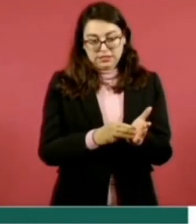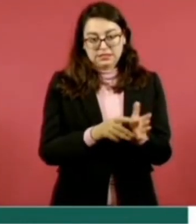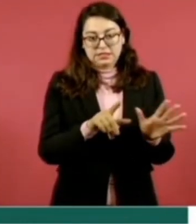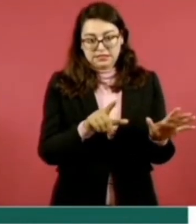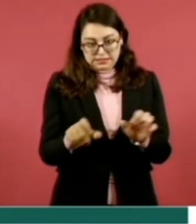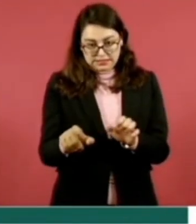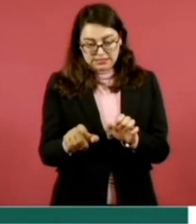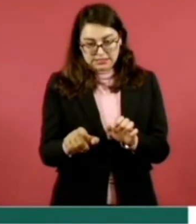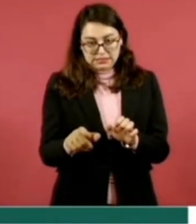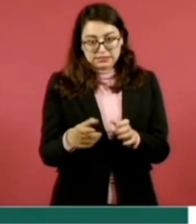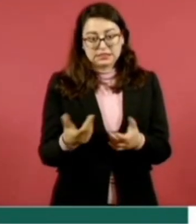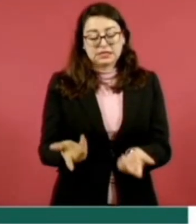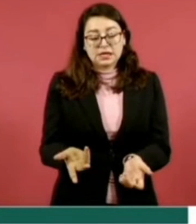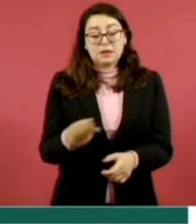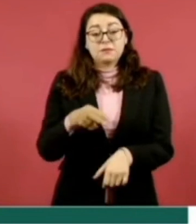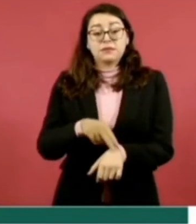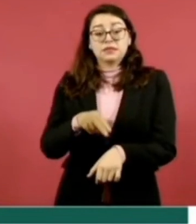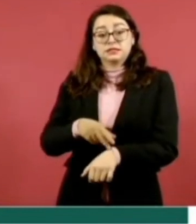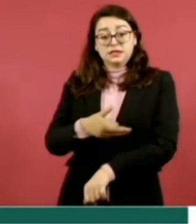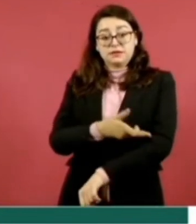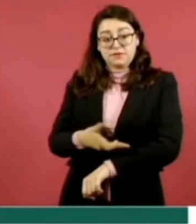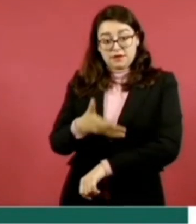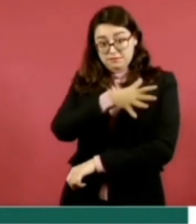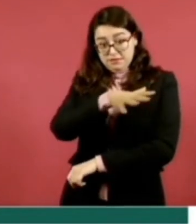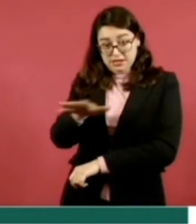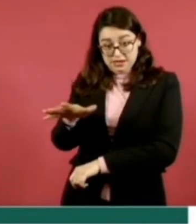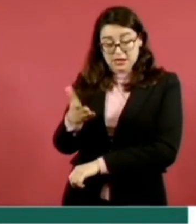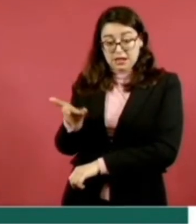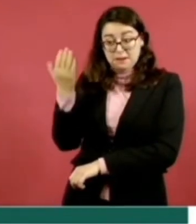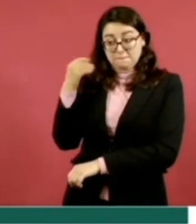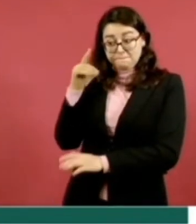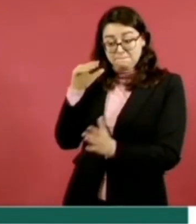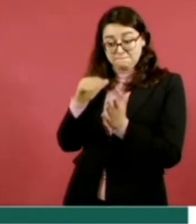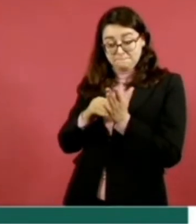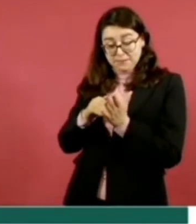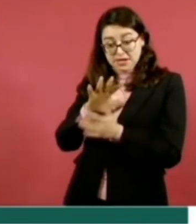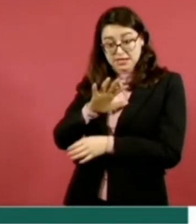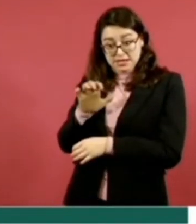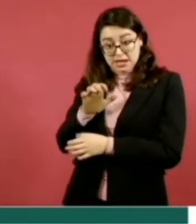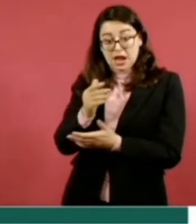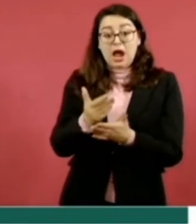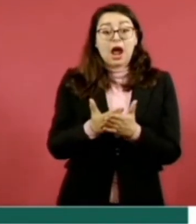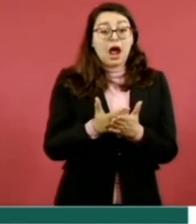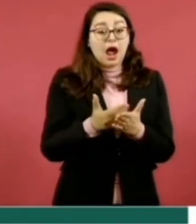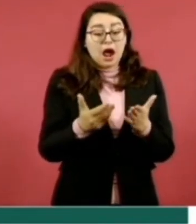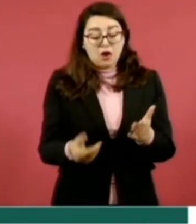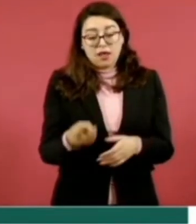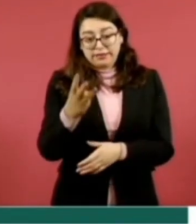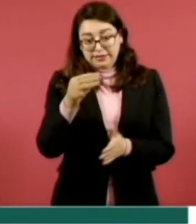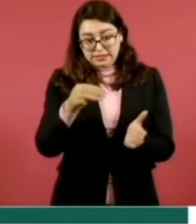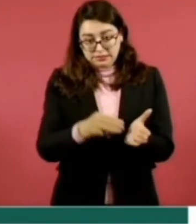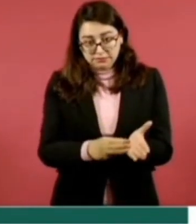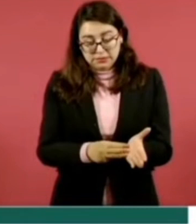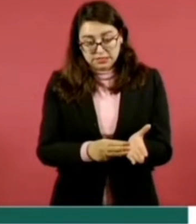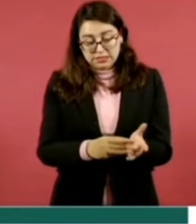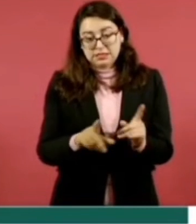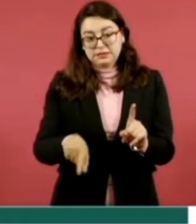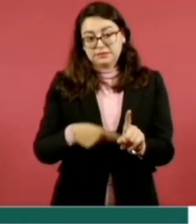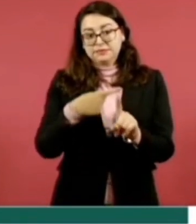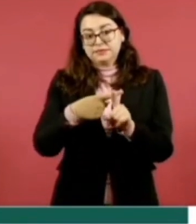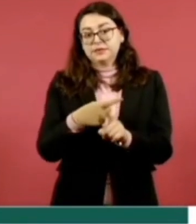3,784. También las consultas de medicina familiar, que pasaron de 1,545 a 3,955, un incremento